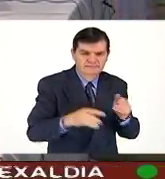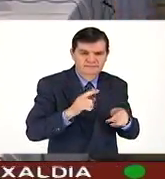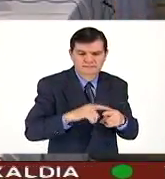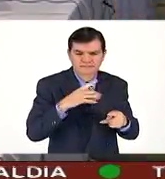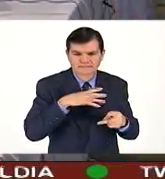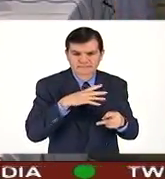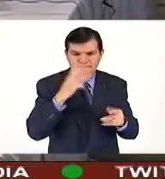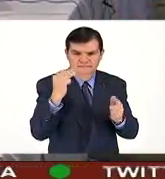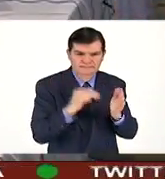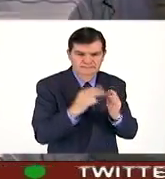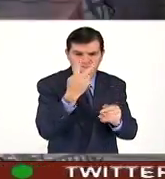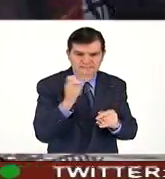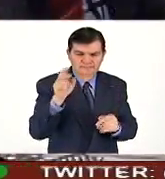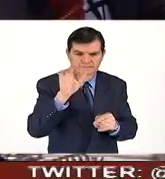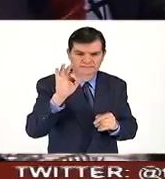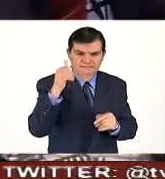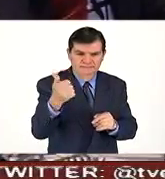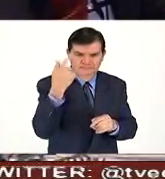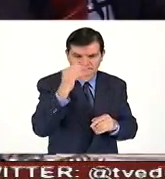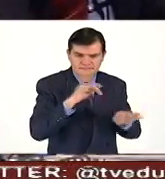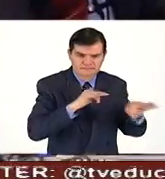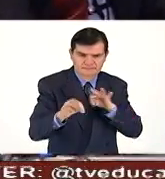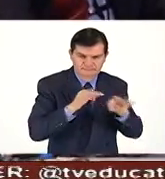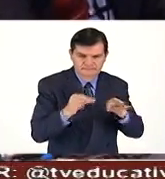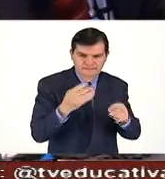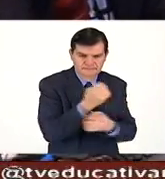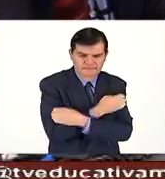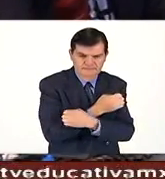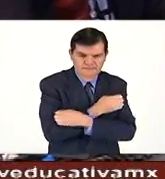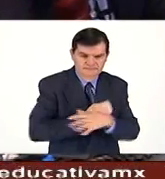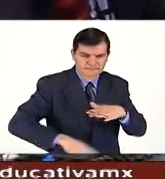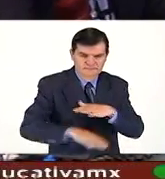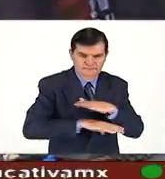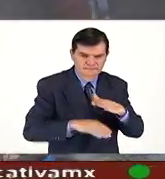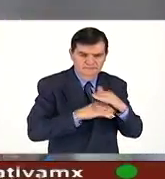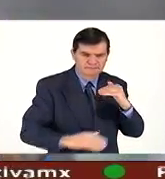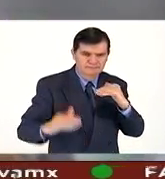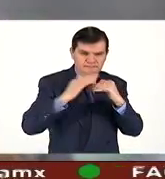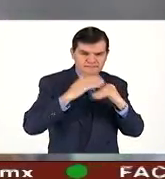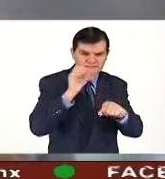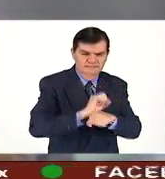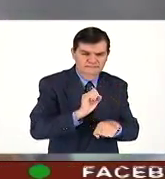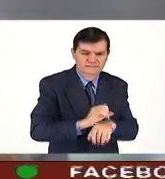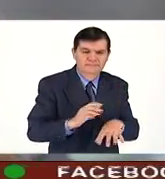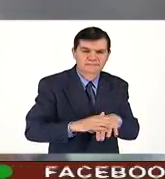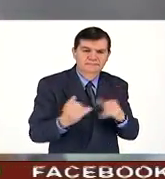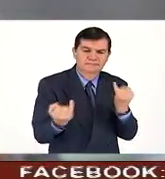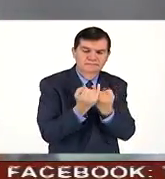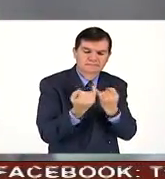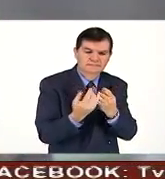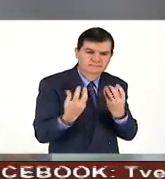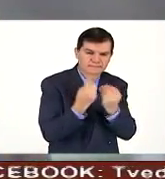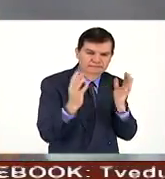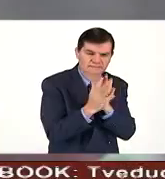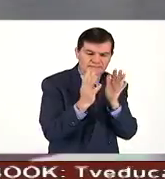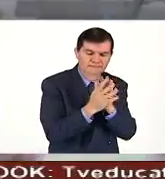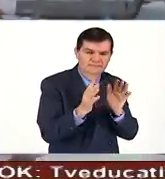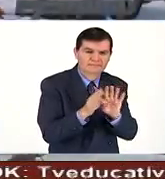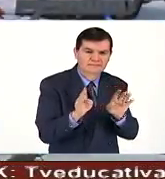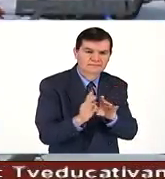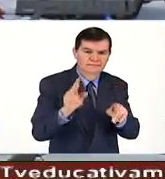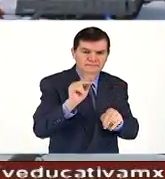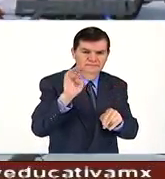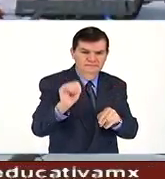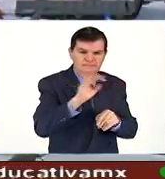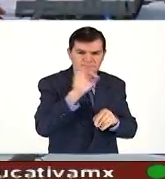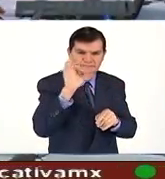y 3,246 para el desempeño educativo básico y medio superior. La participación alcanzó